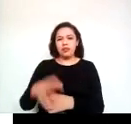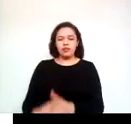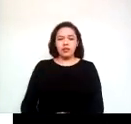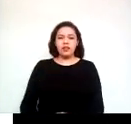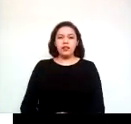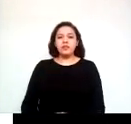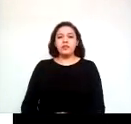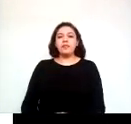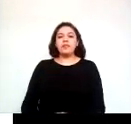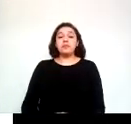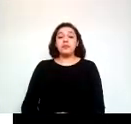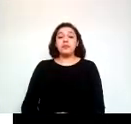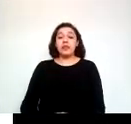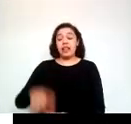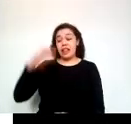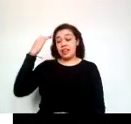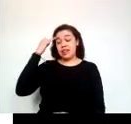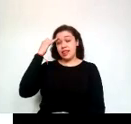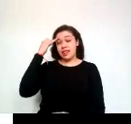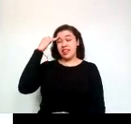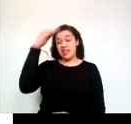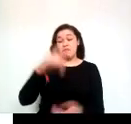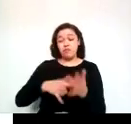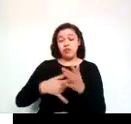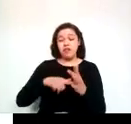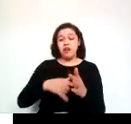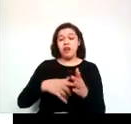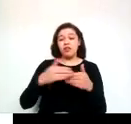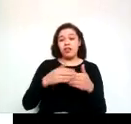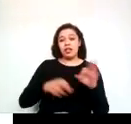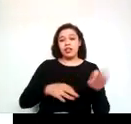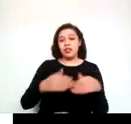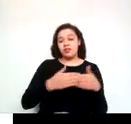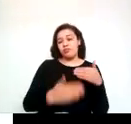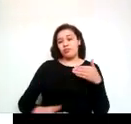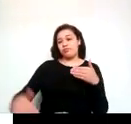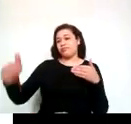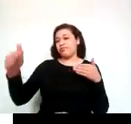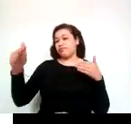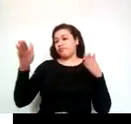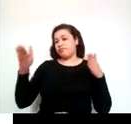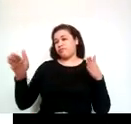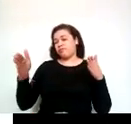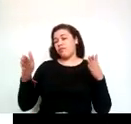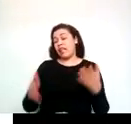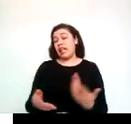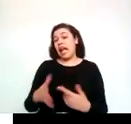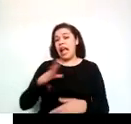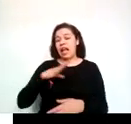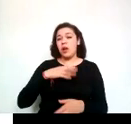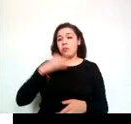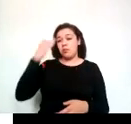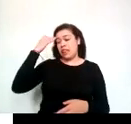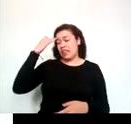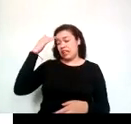Las jornadas de trabajo extensas, pues habla por sí mismo la definición. Esta se trata cuando se excede por mucho